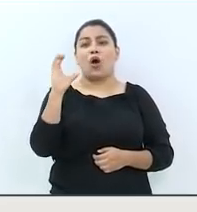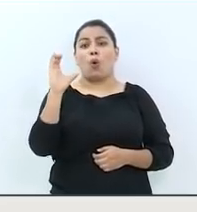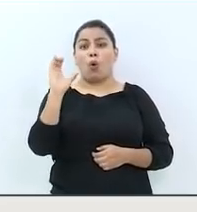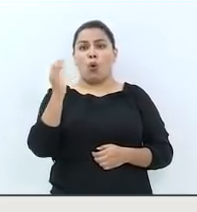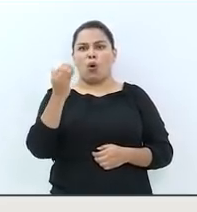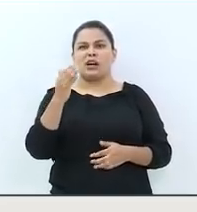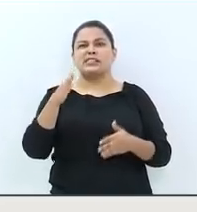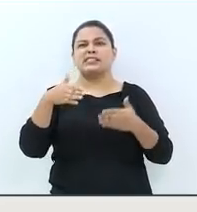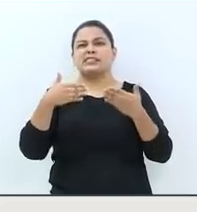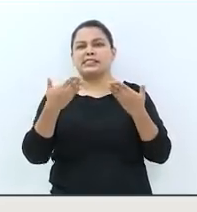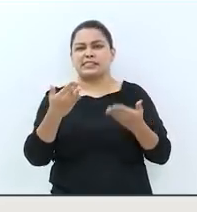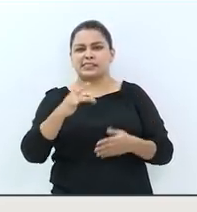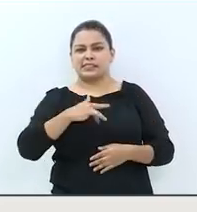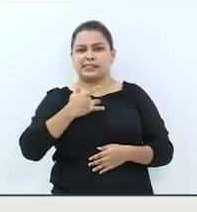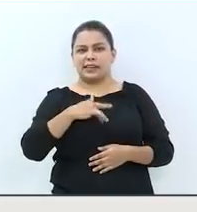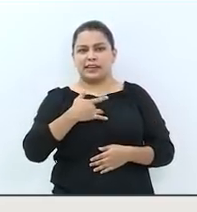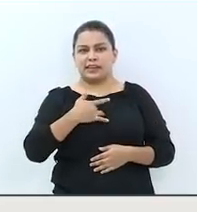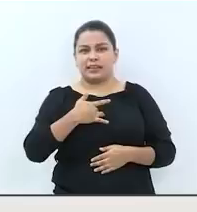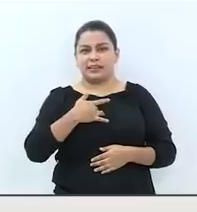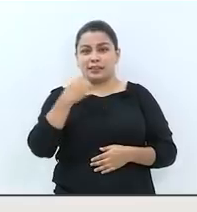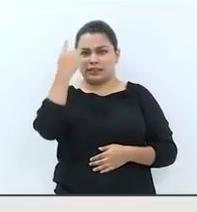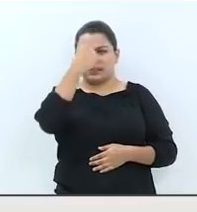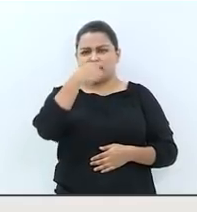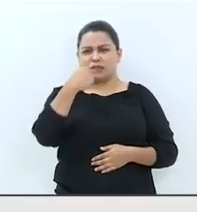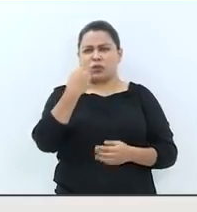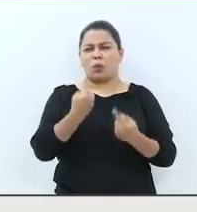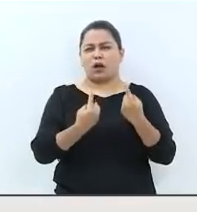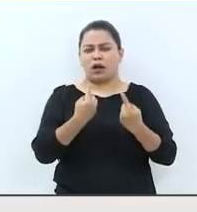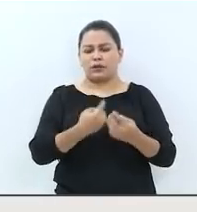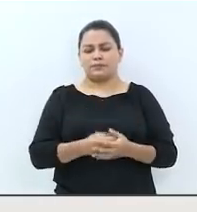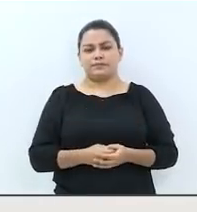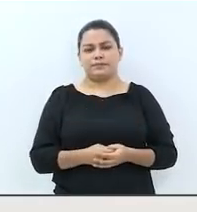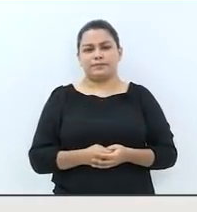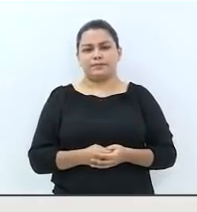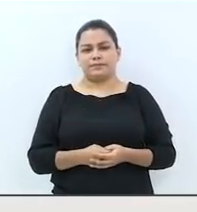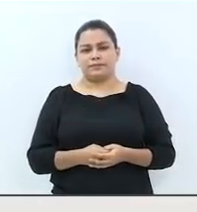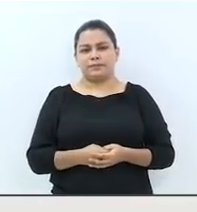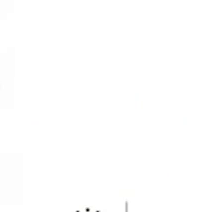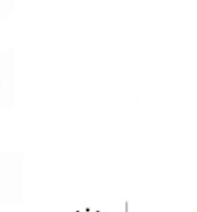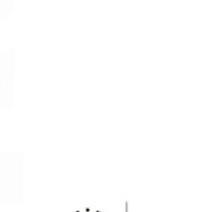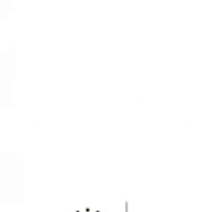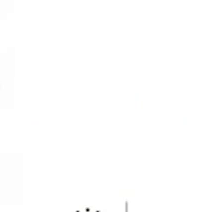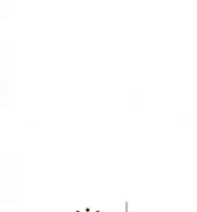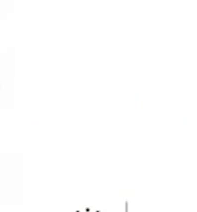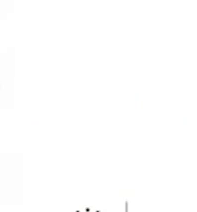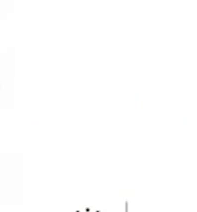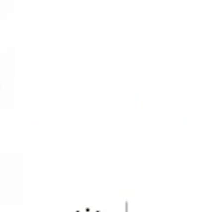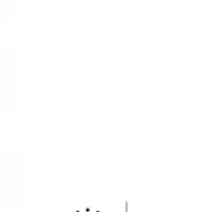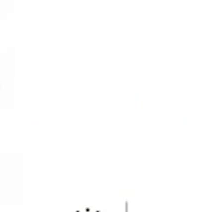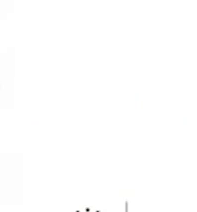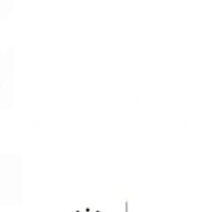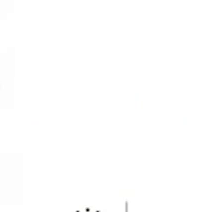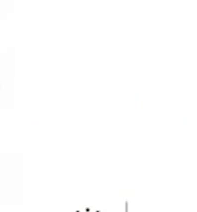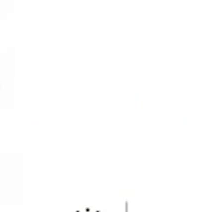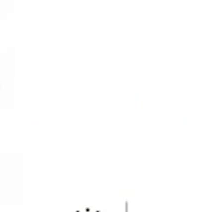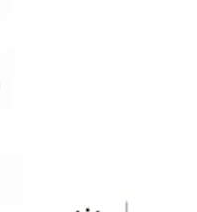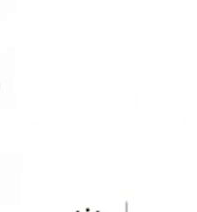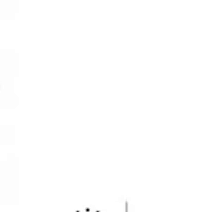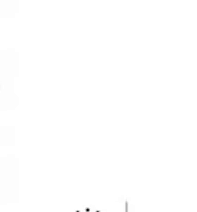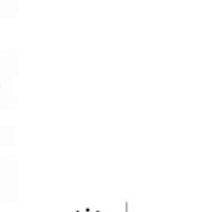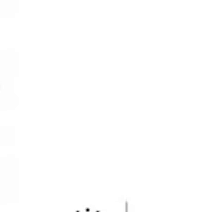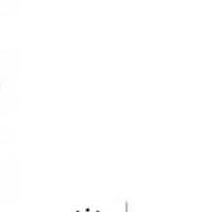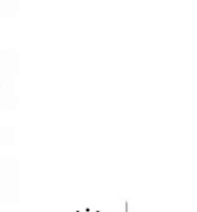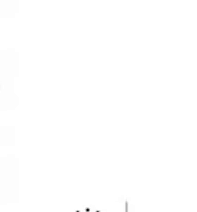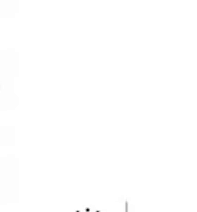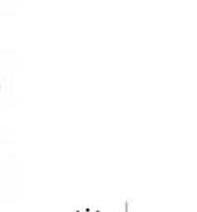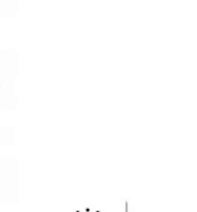¿y qué siente con esa carita? ¿Qué siente al verla? Bueno, realmente también estoy en color verde intenso, estoy feliz,